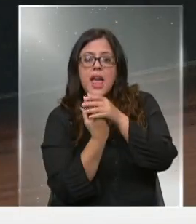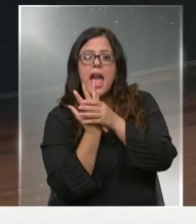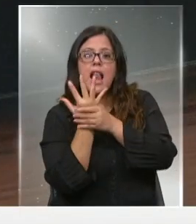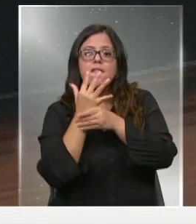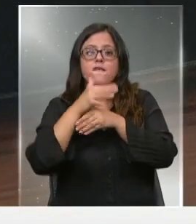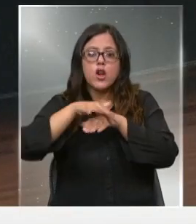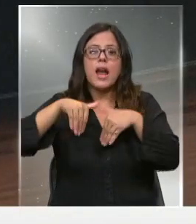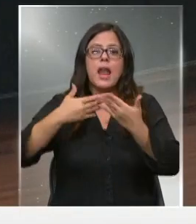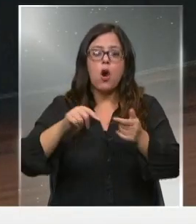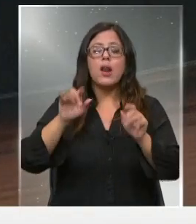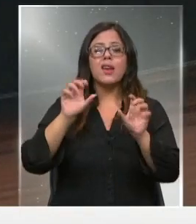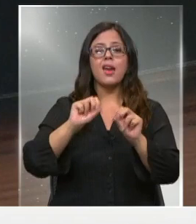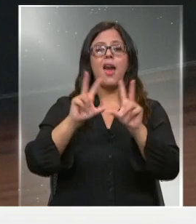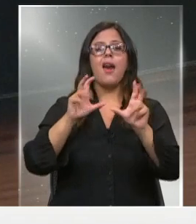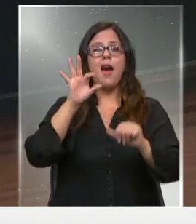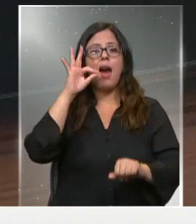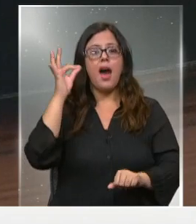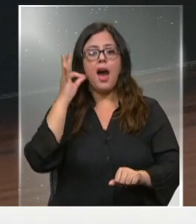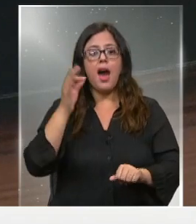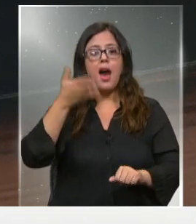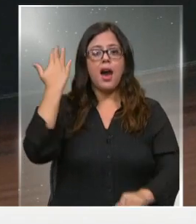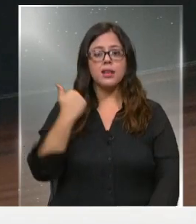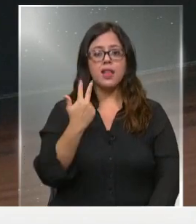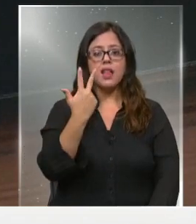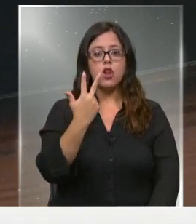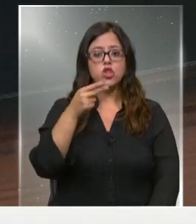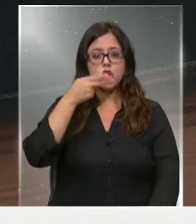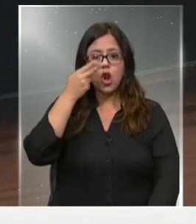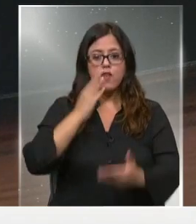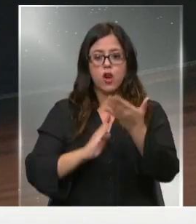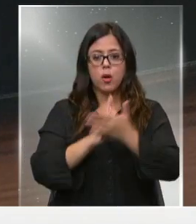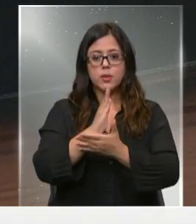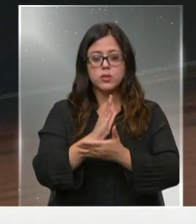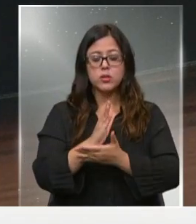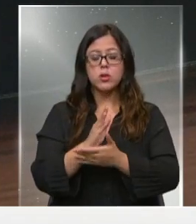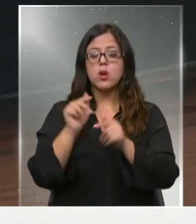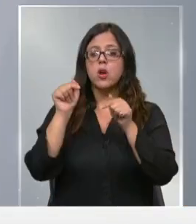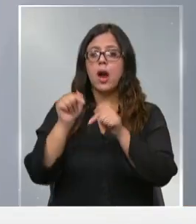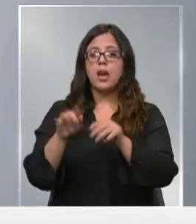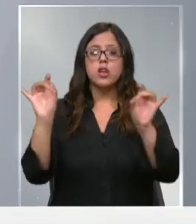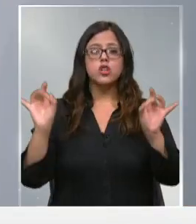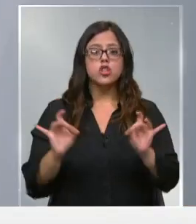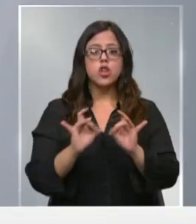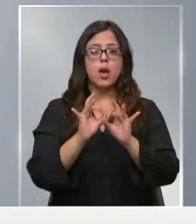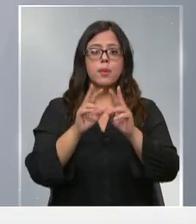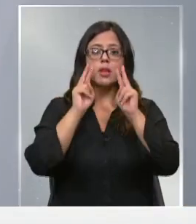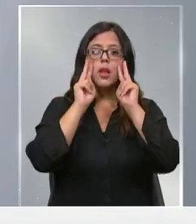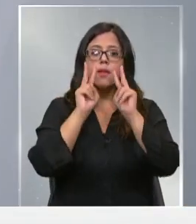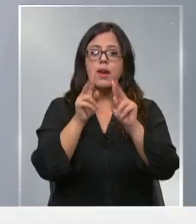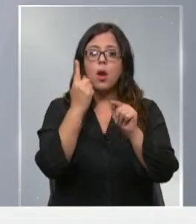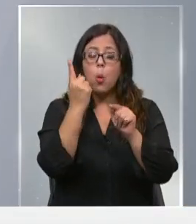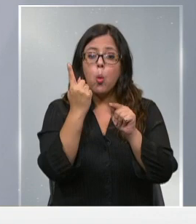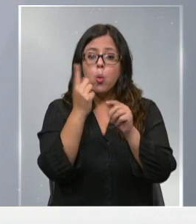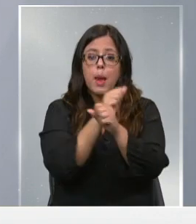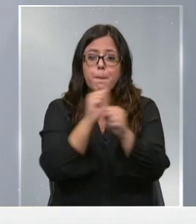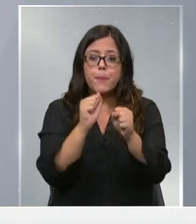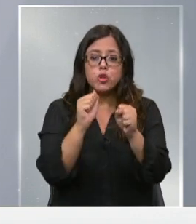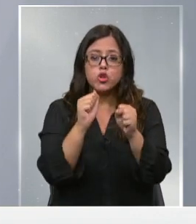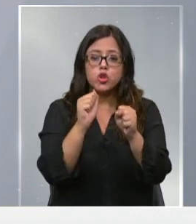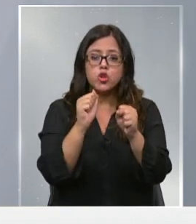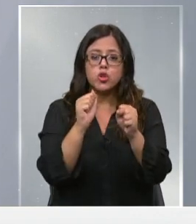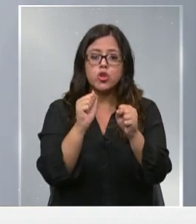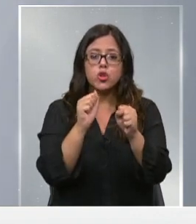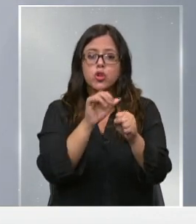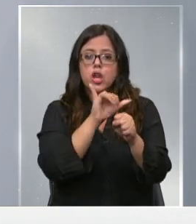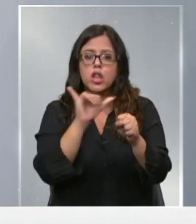alerta amarilla desde el pasado 8 de noviembre. Solamente pude registrar una explosión estromboliana y luego